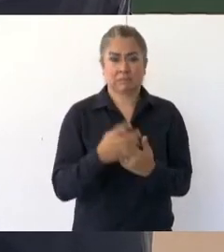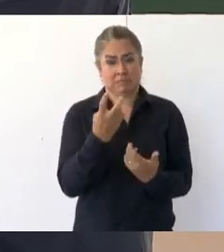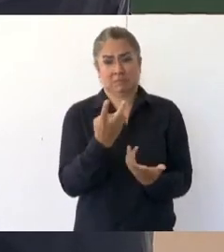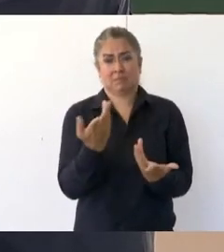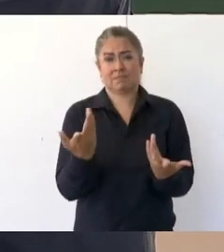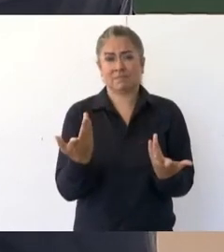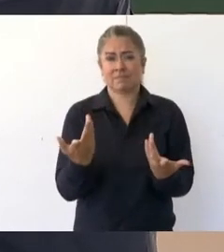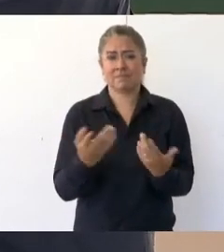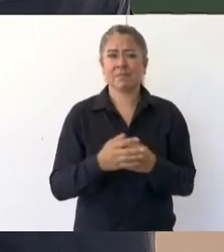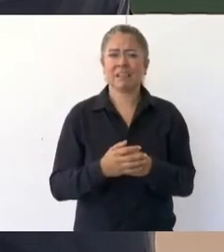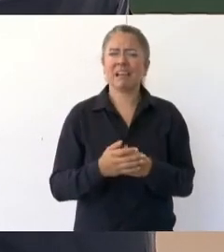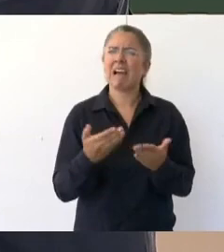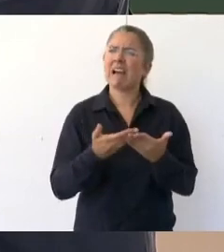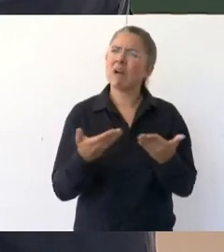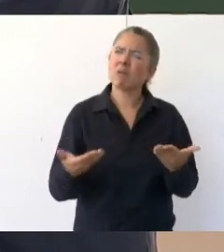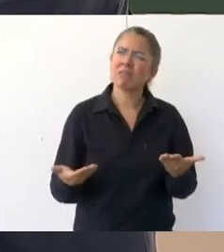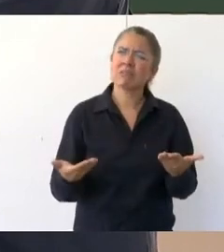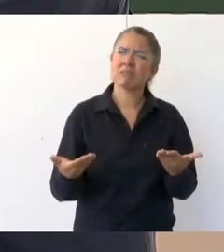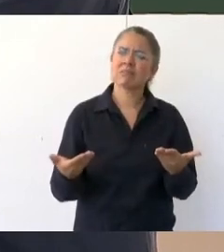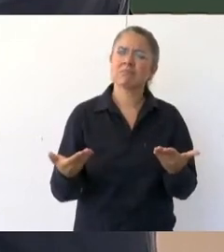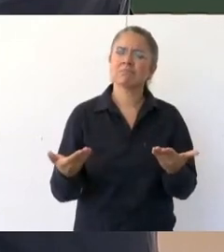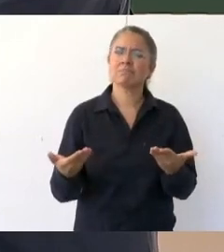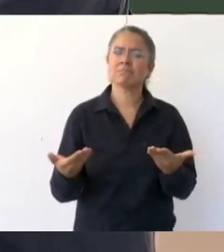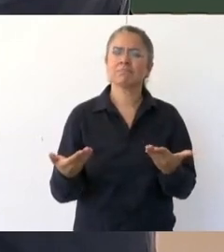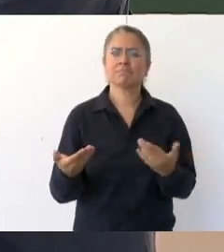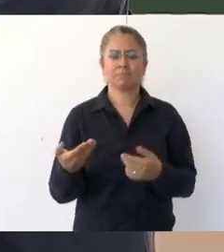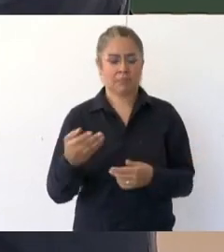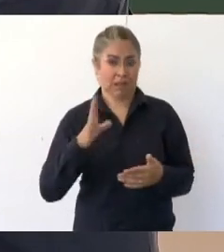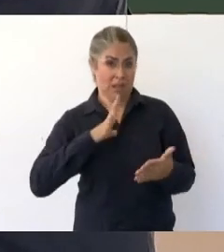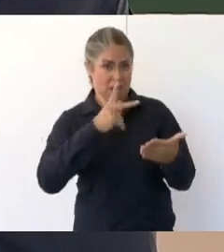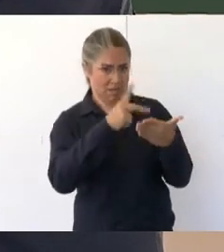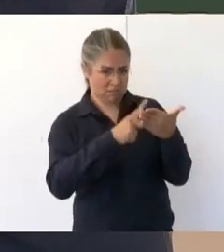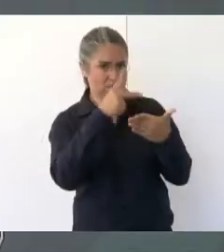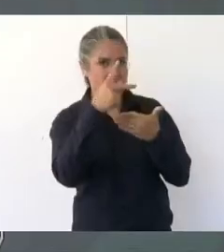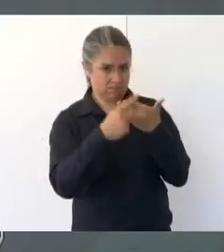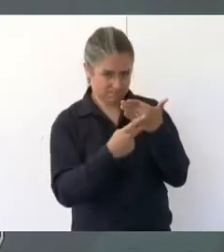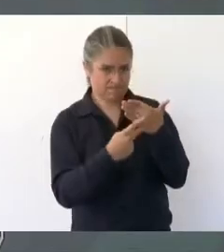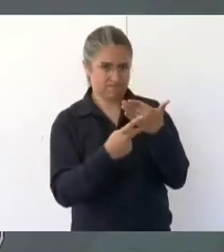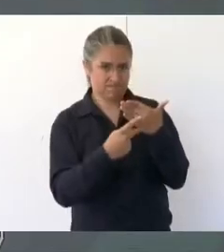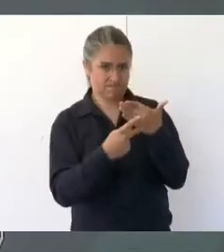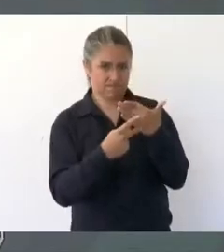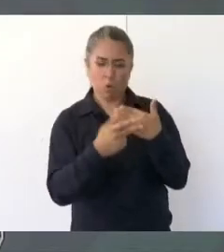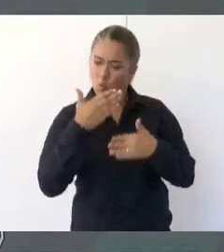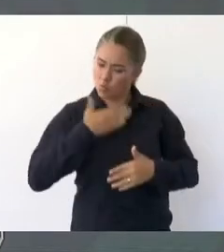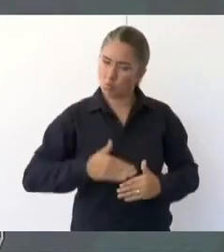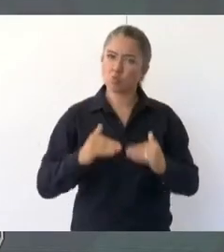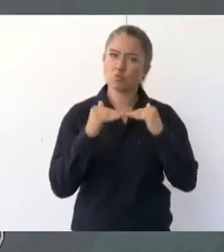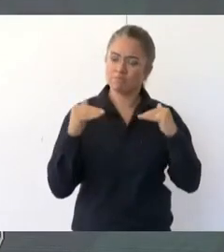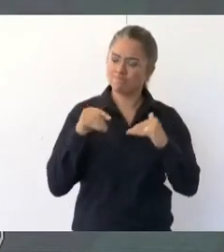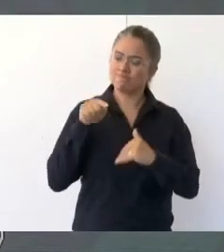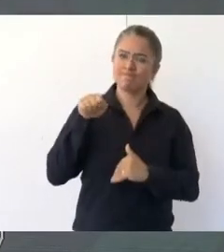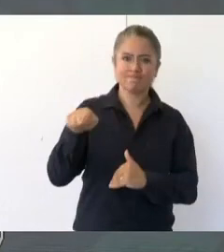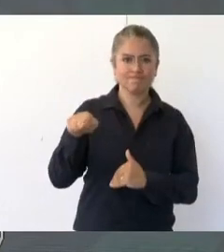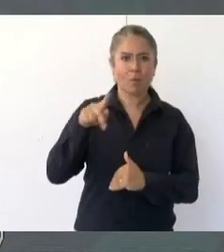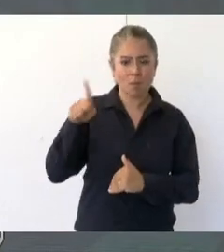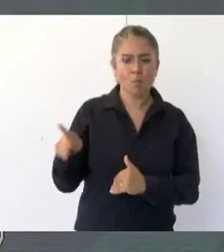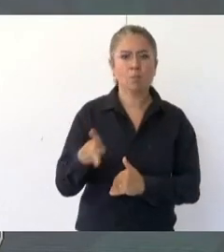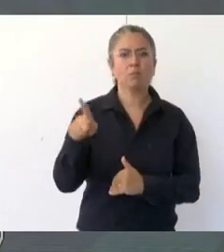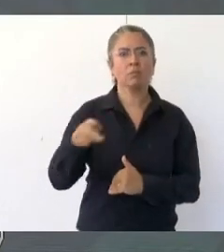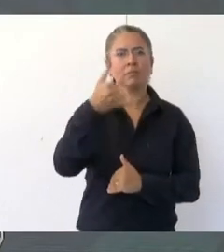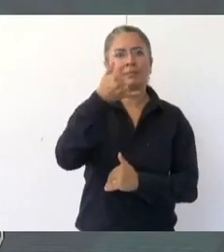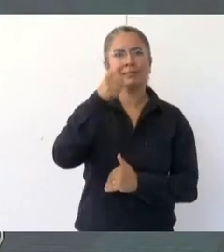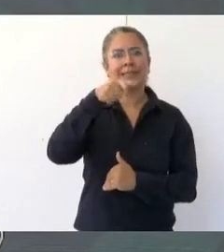Entonces, ahora se está llevando a cabo un plan de justicia a los pueblos yaquis.